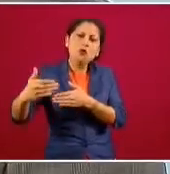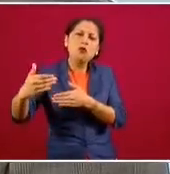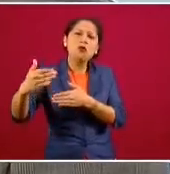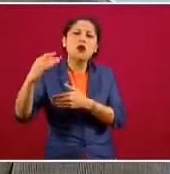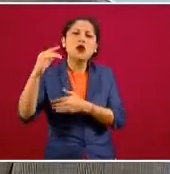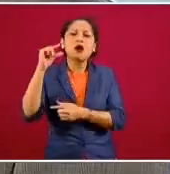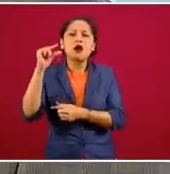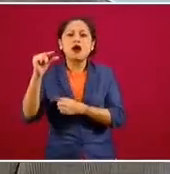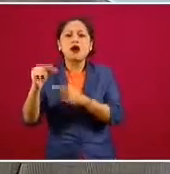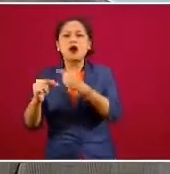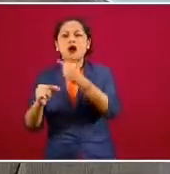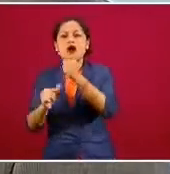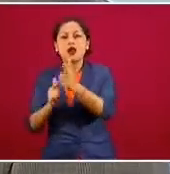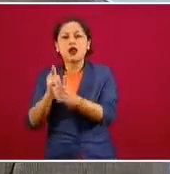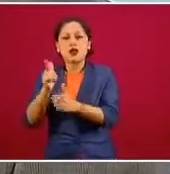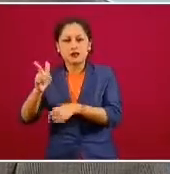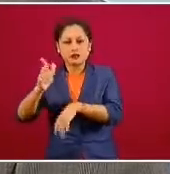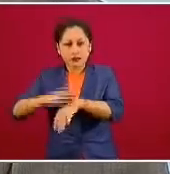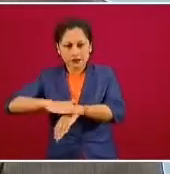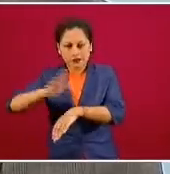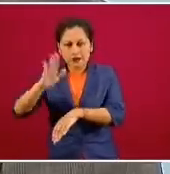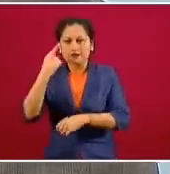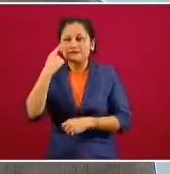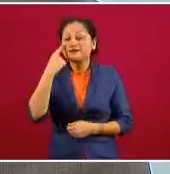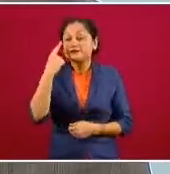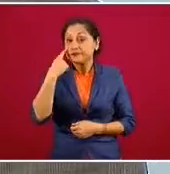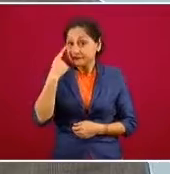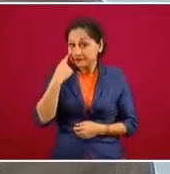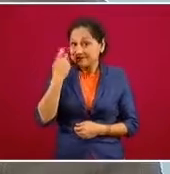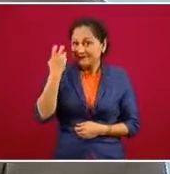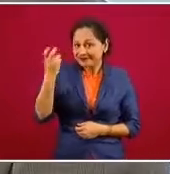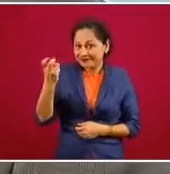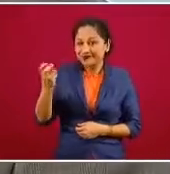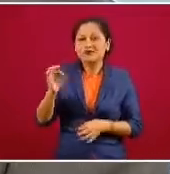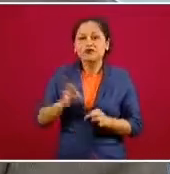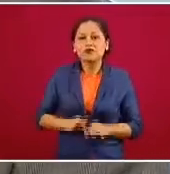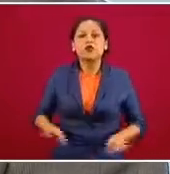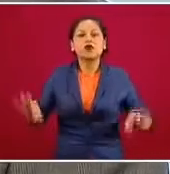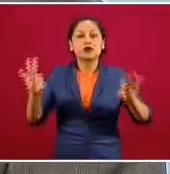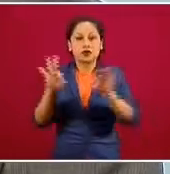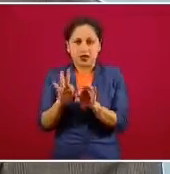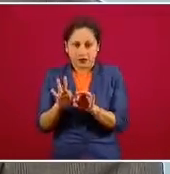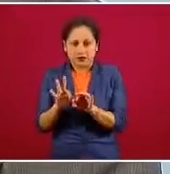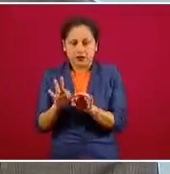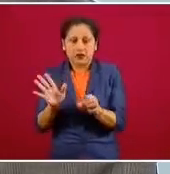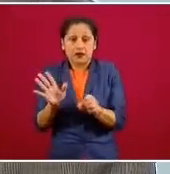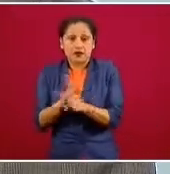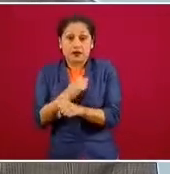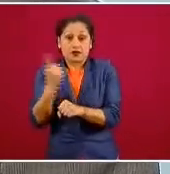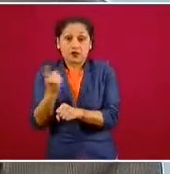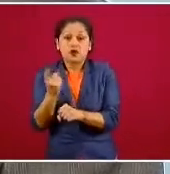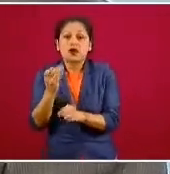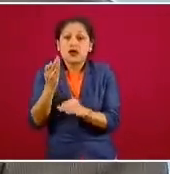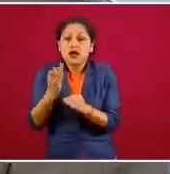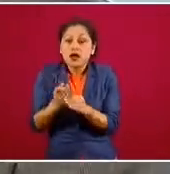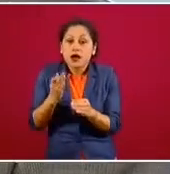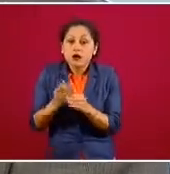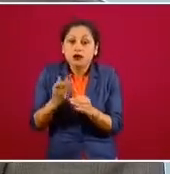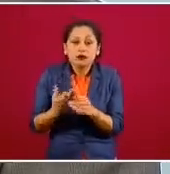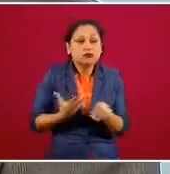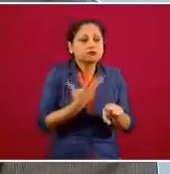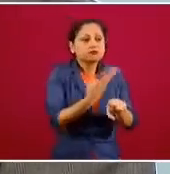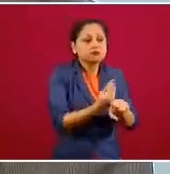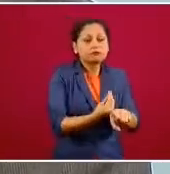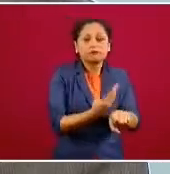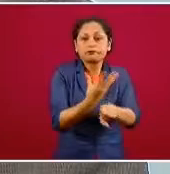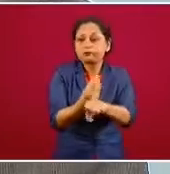es que cuando se está en el proceso de reconversión hospitalaria y de reorganización de los servicios para